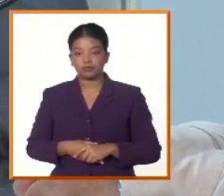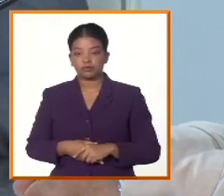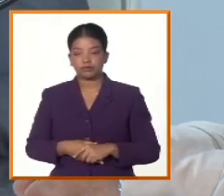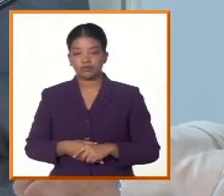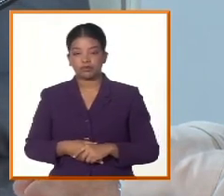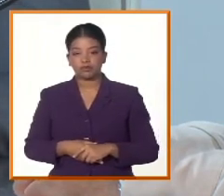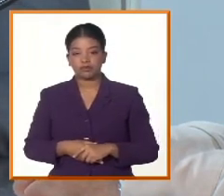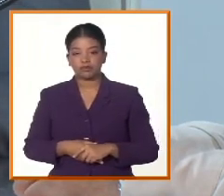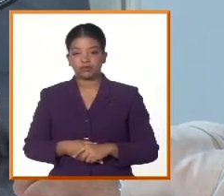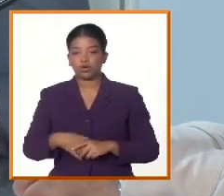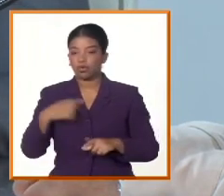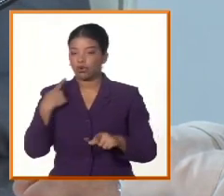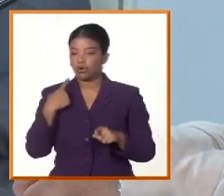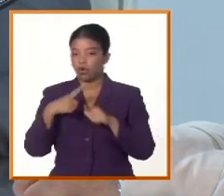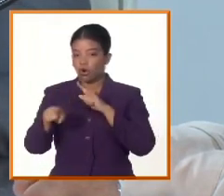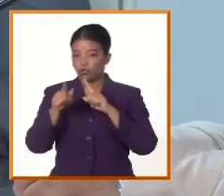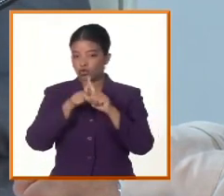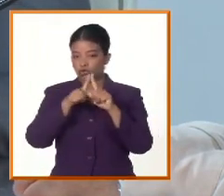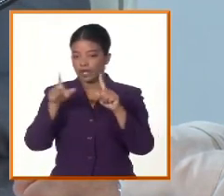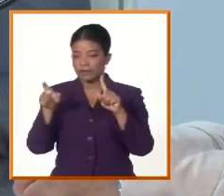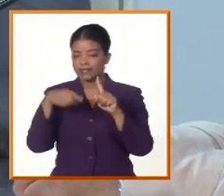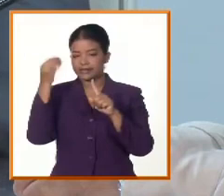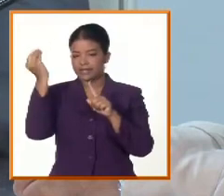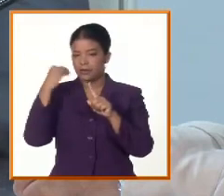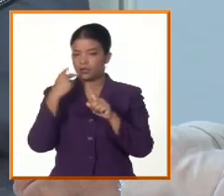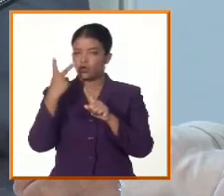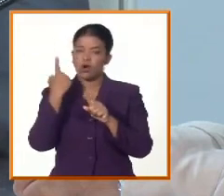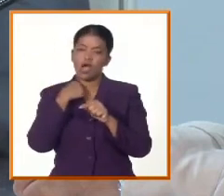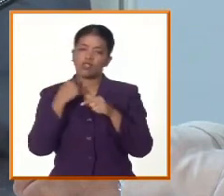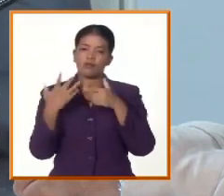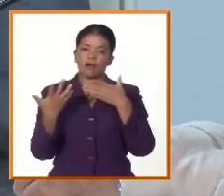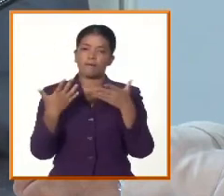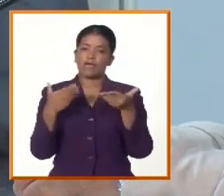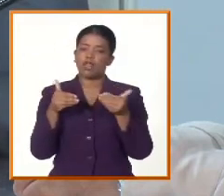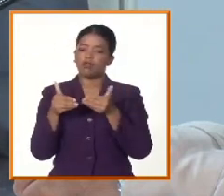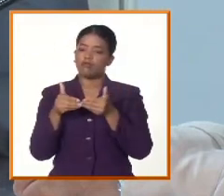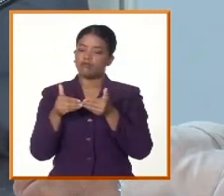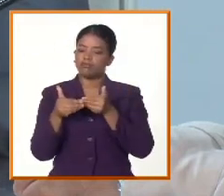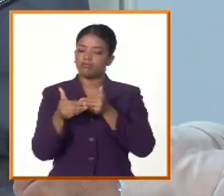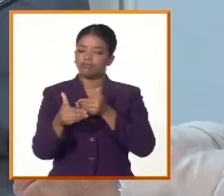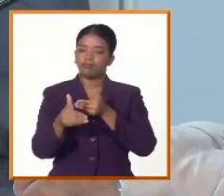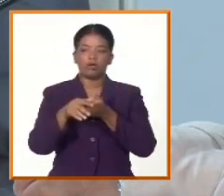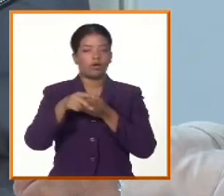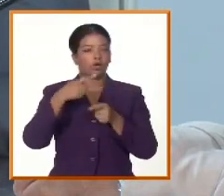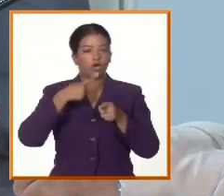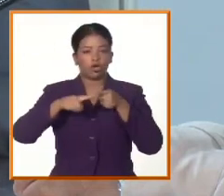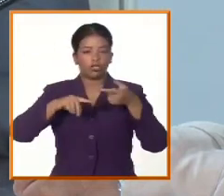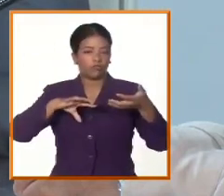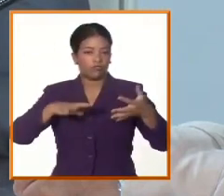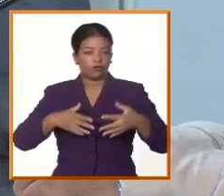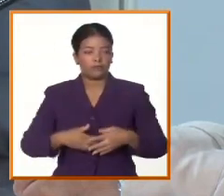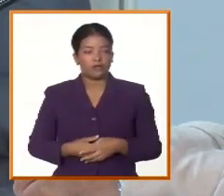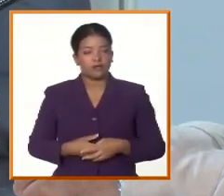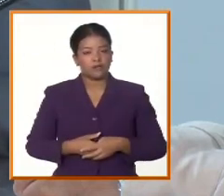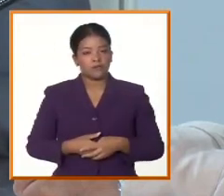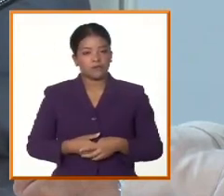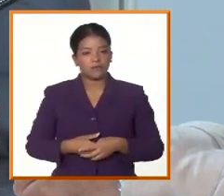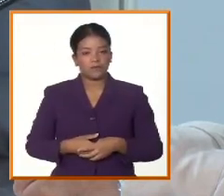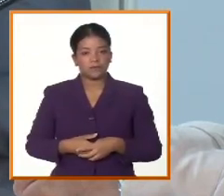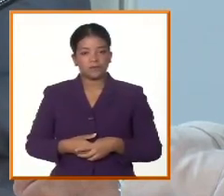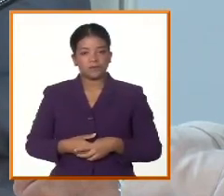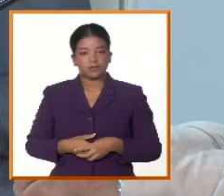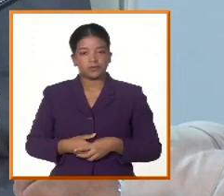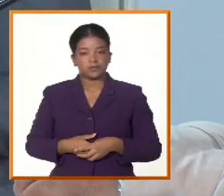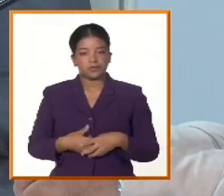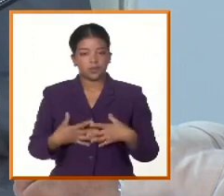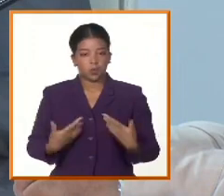transformando en los últimos meses los últimos dos años a partir de la propia política de nuestro país y es que la la transformación de la matriz